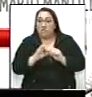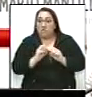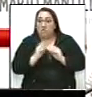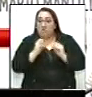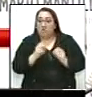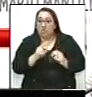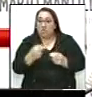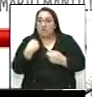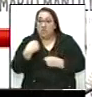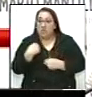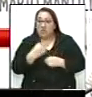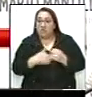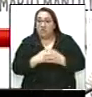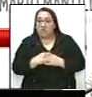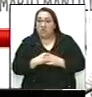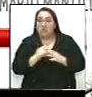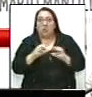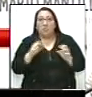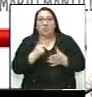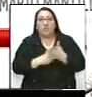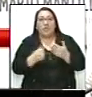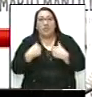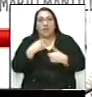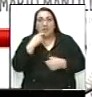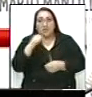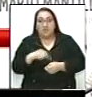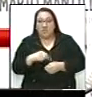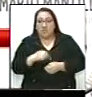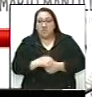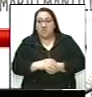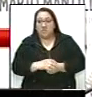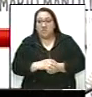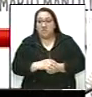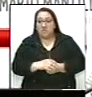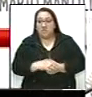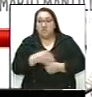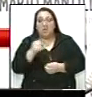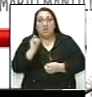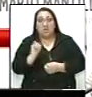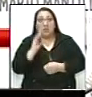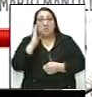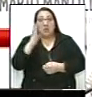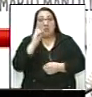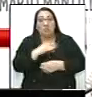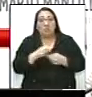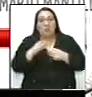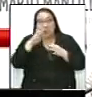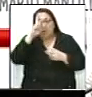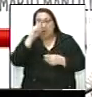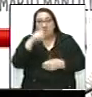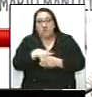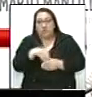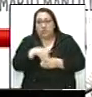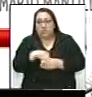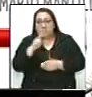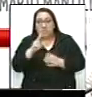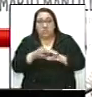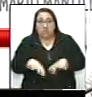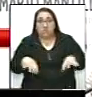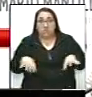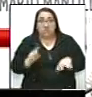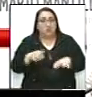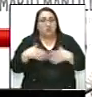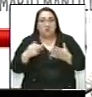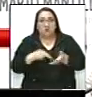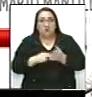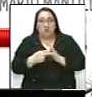la representatividad de los pueblos que tienen que estar, si es que así lo decide el pueblo peruano, en un referéndum, las dos cámaras. No